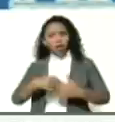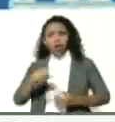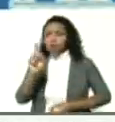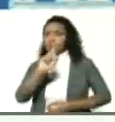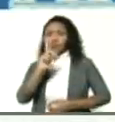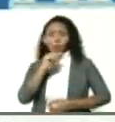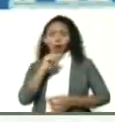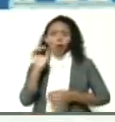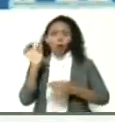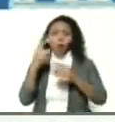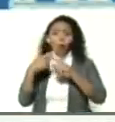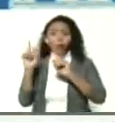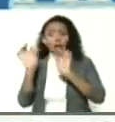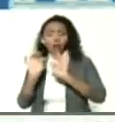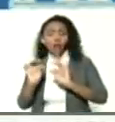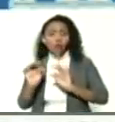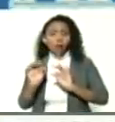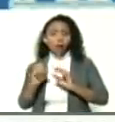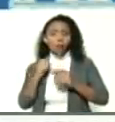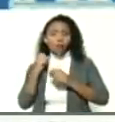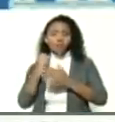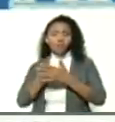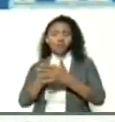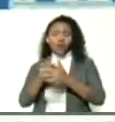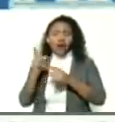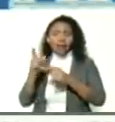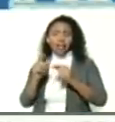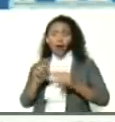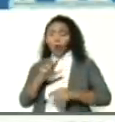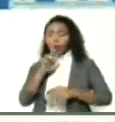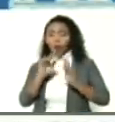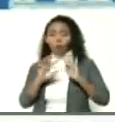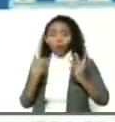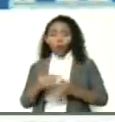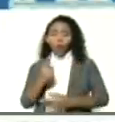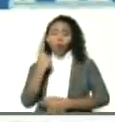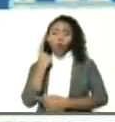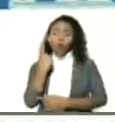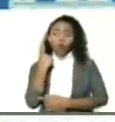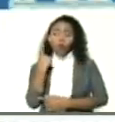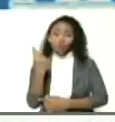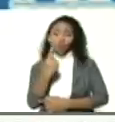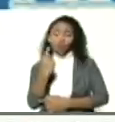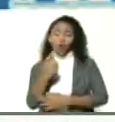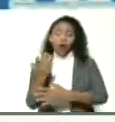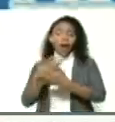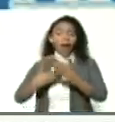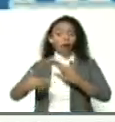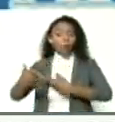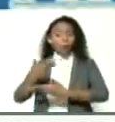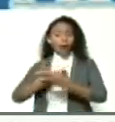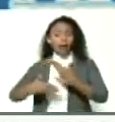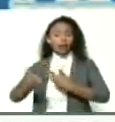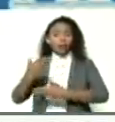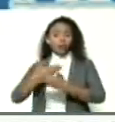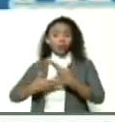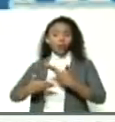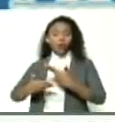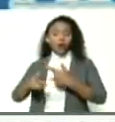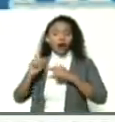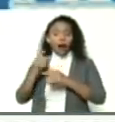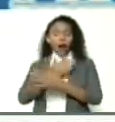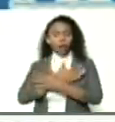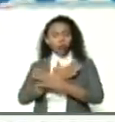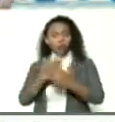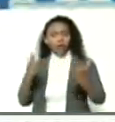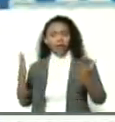otro camino para combatir esta terrible pandemia, es uno solo. Es la cooperación, es la